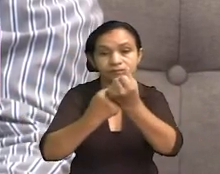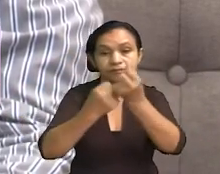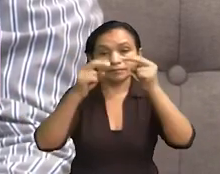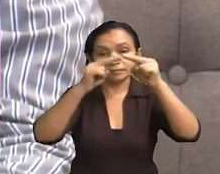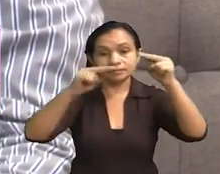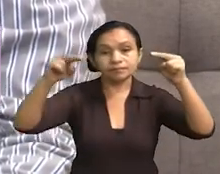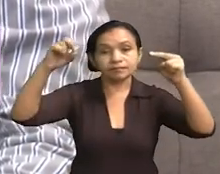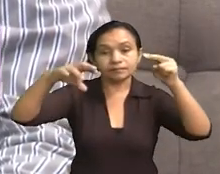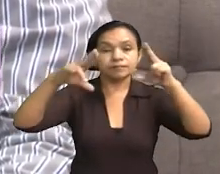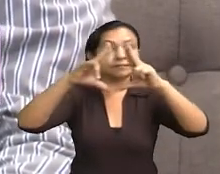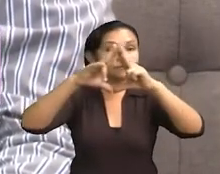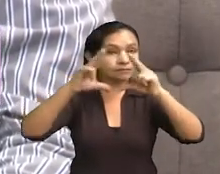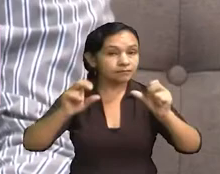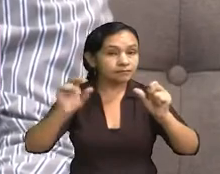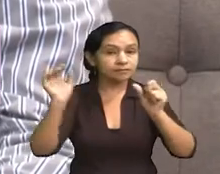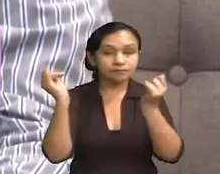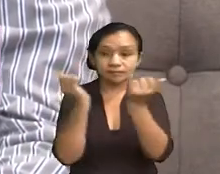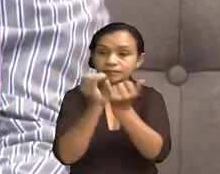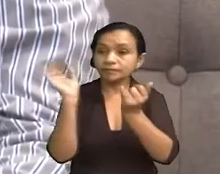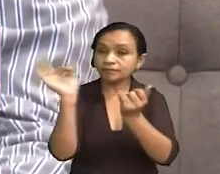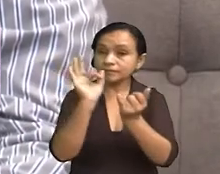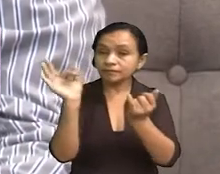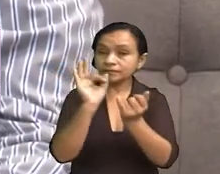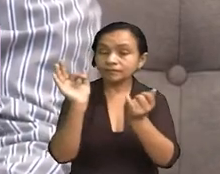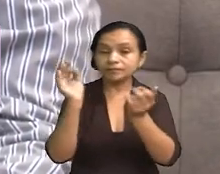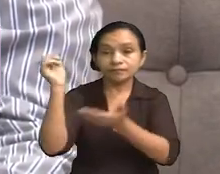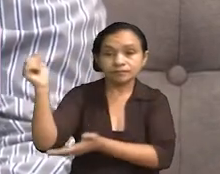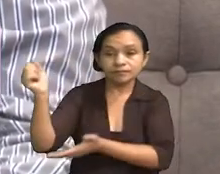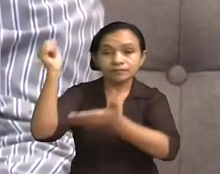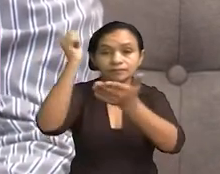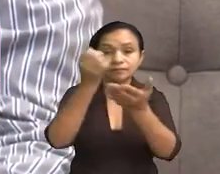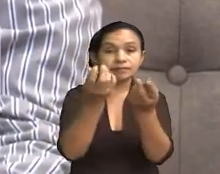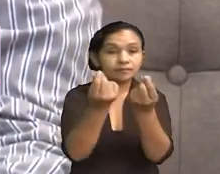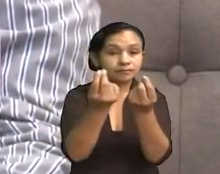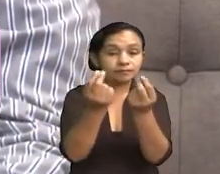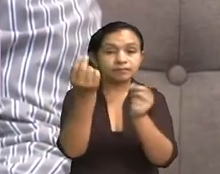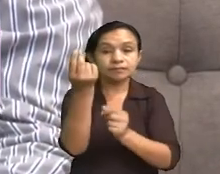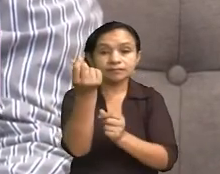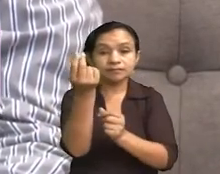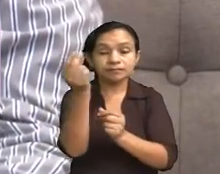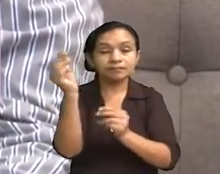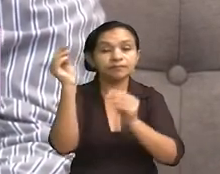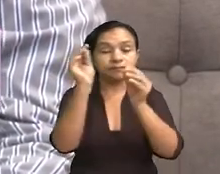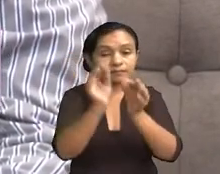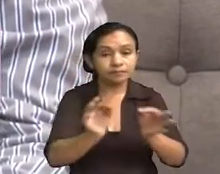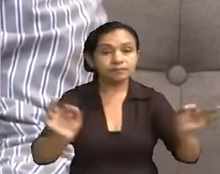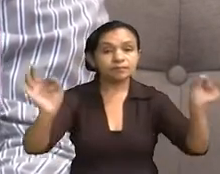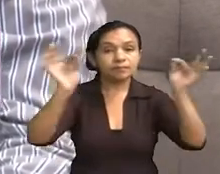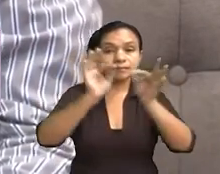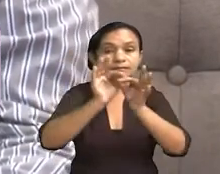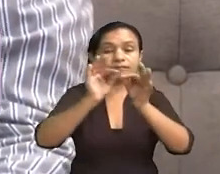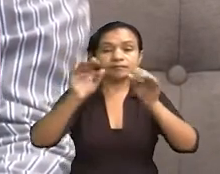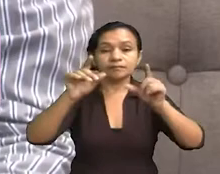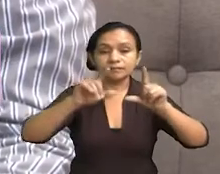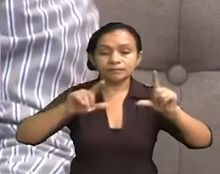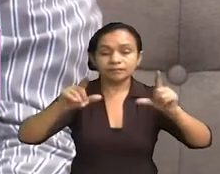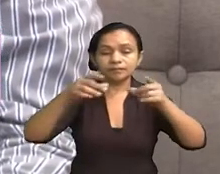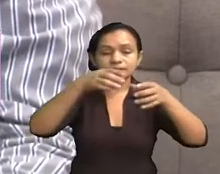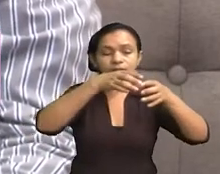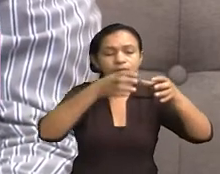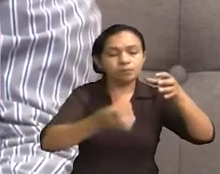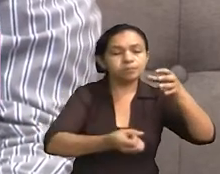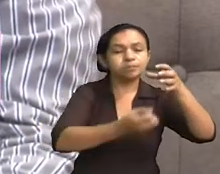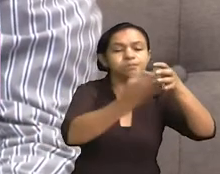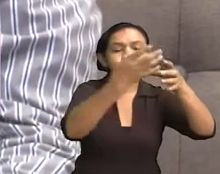de Nicaragua. Asimismo, está previsto una inversión muy importante que se va a hacer este año, que es un campo volcánico,